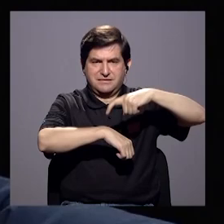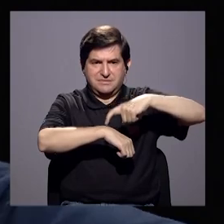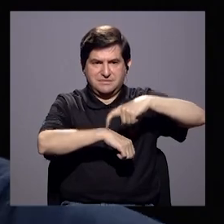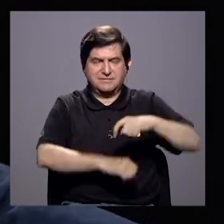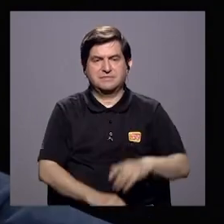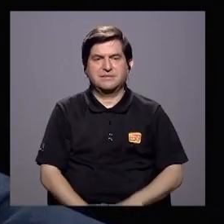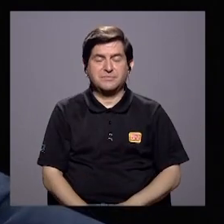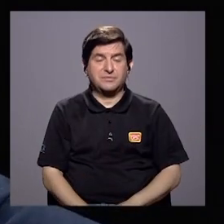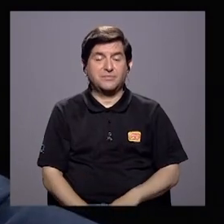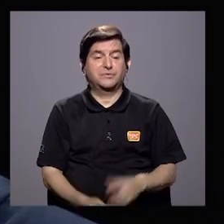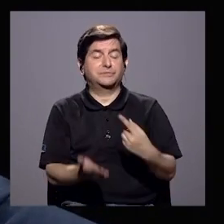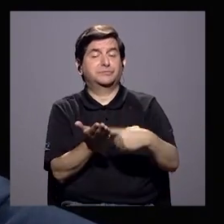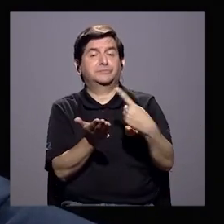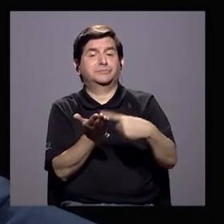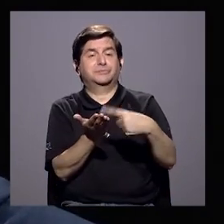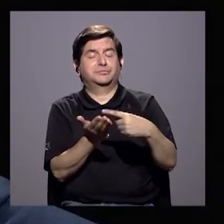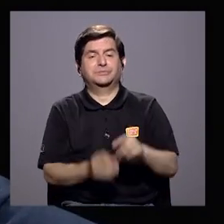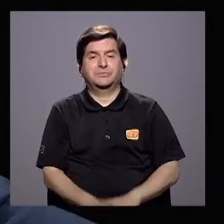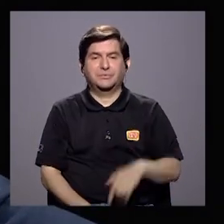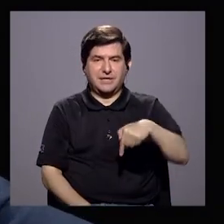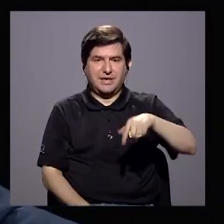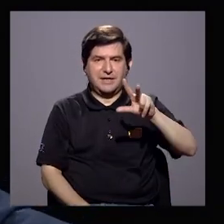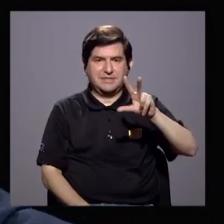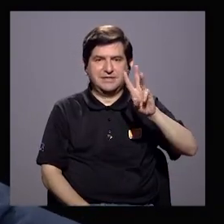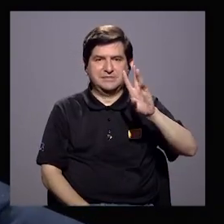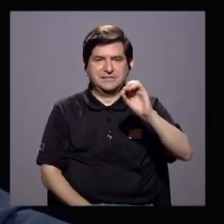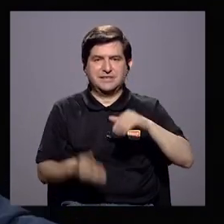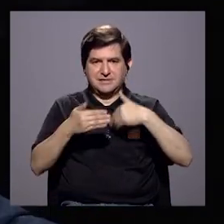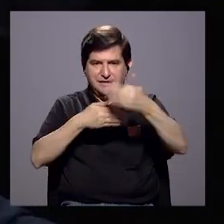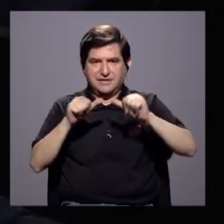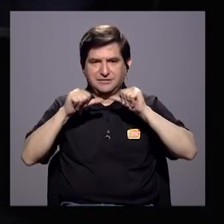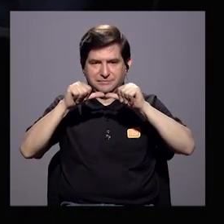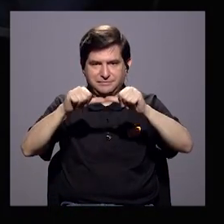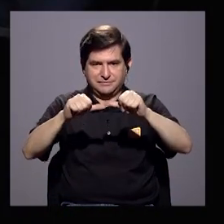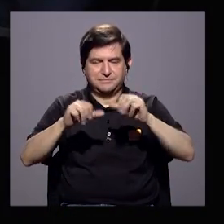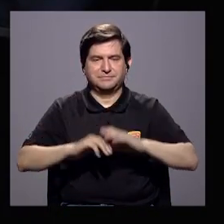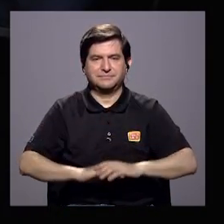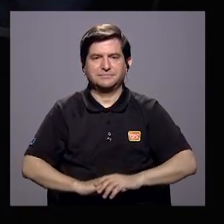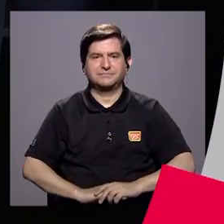toma mucha relevancia estamos entonces central ya casi regresamos